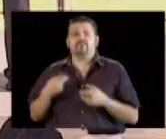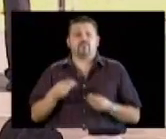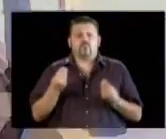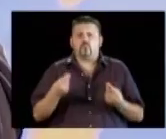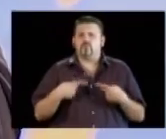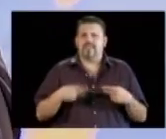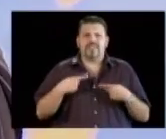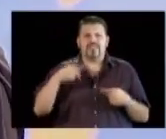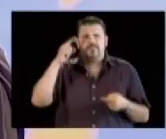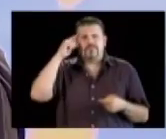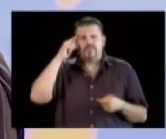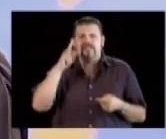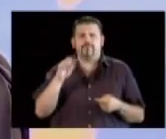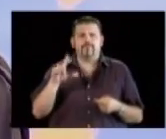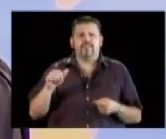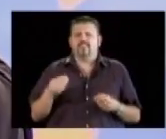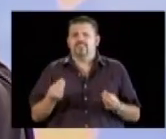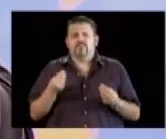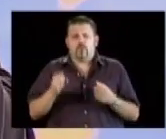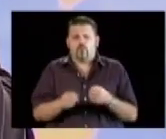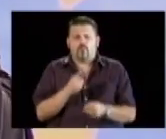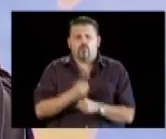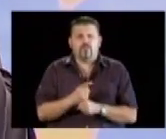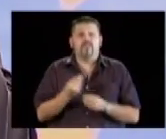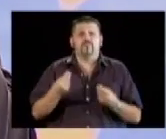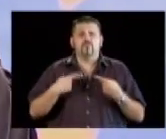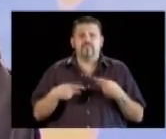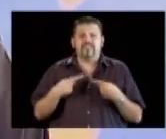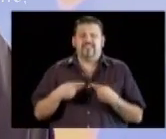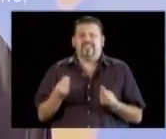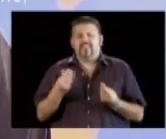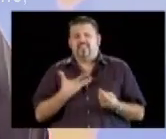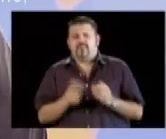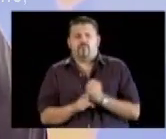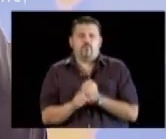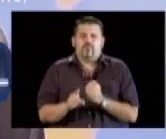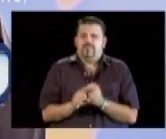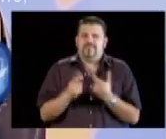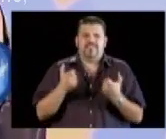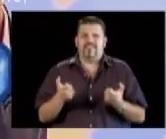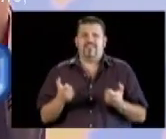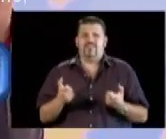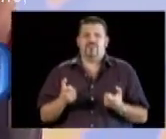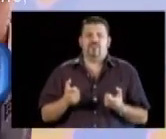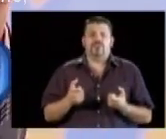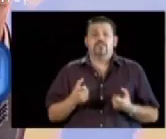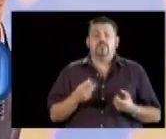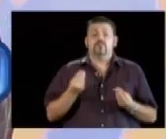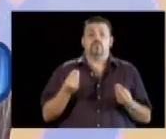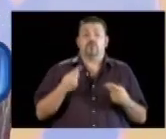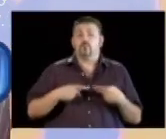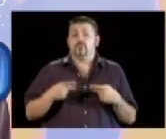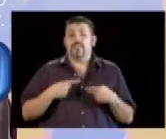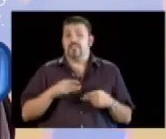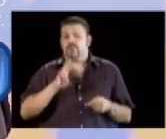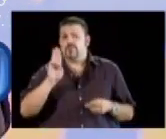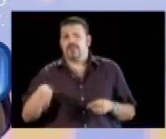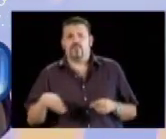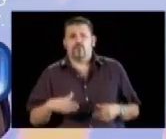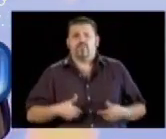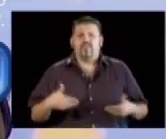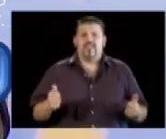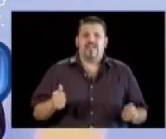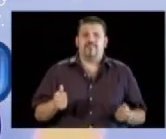aquí y dijeron, esta es nuestra gran oportunidad para toda la gente desempleada por la crisis, que muertos o no muertos, si no se van a morir de hambre. O sea, no va a